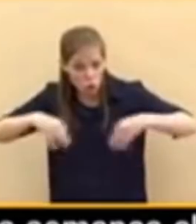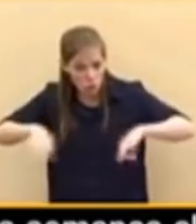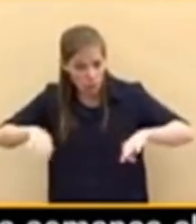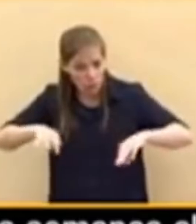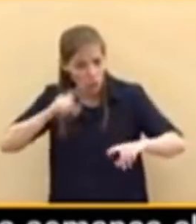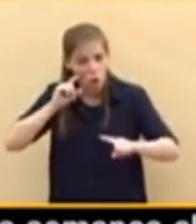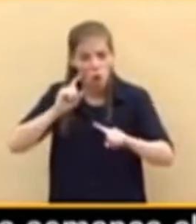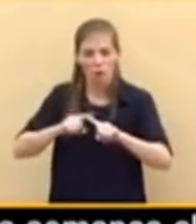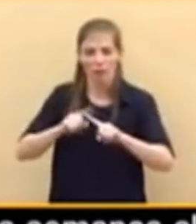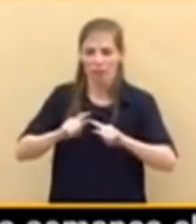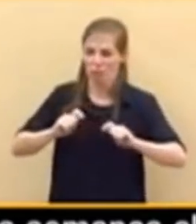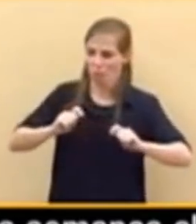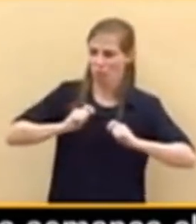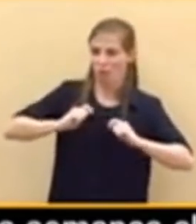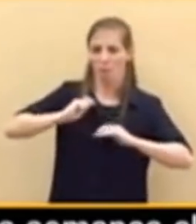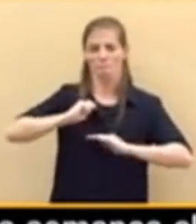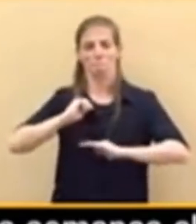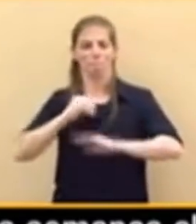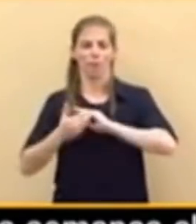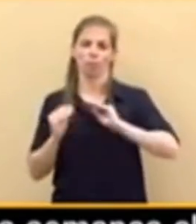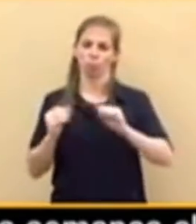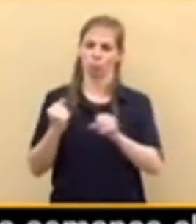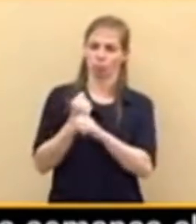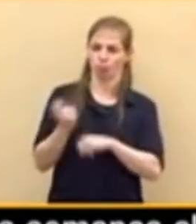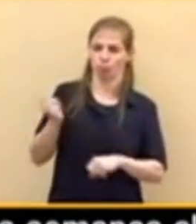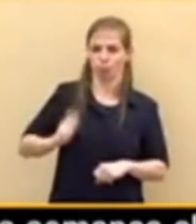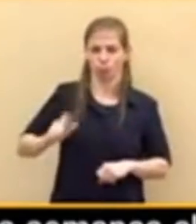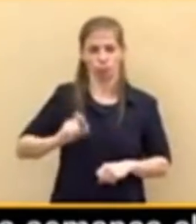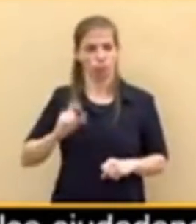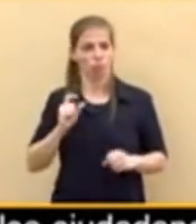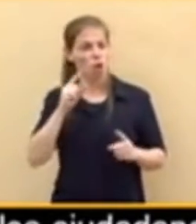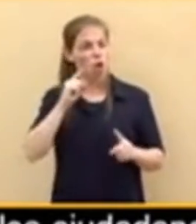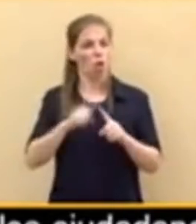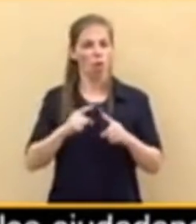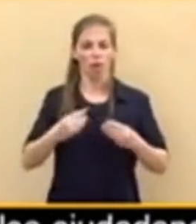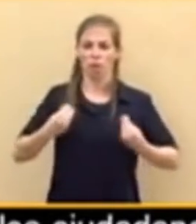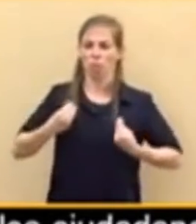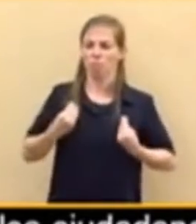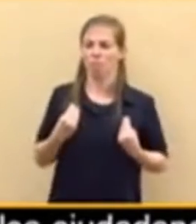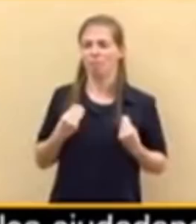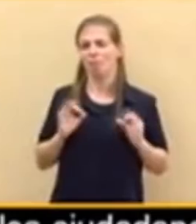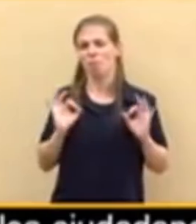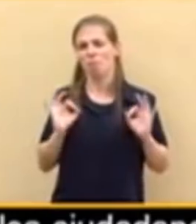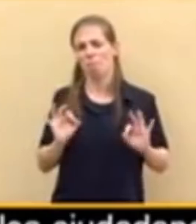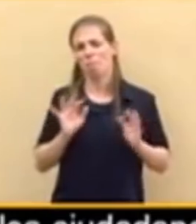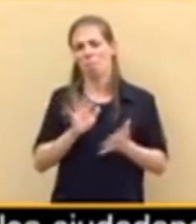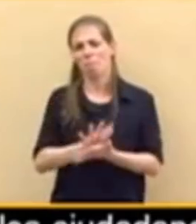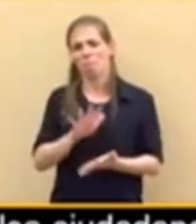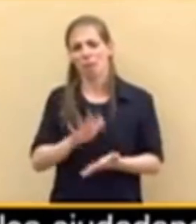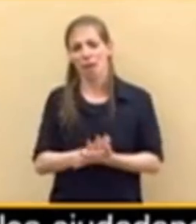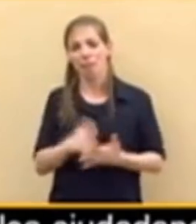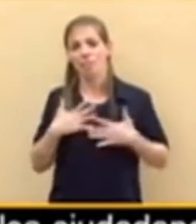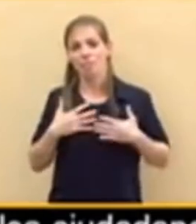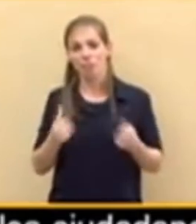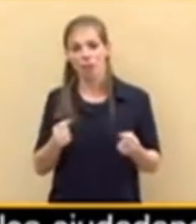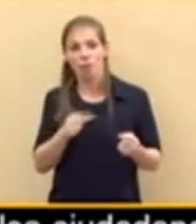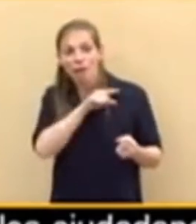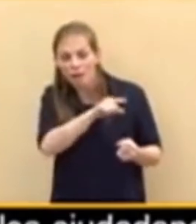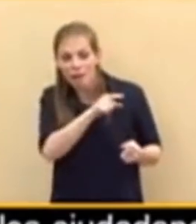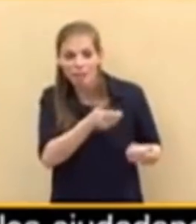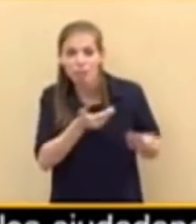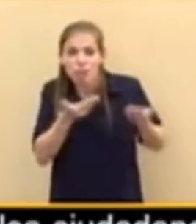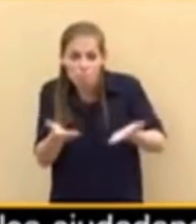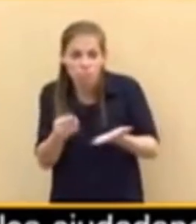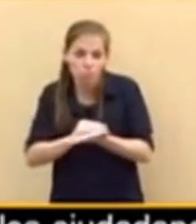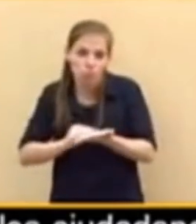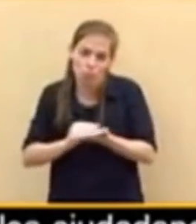salud, eso no van a solucionar nada. Y dicho eso, por desgracia, todavía no han asumido que en